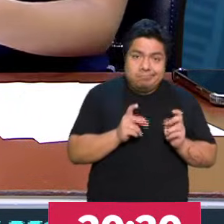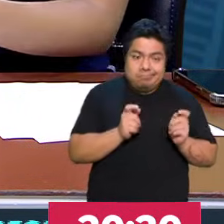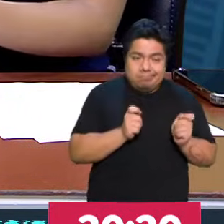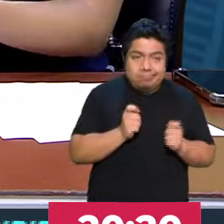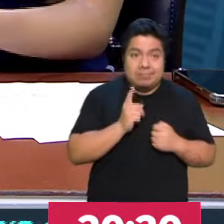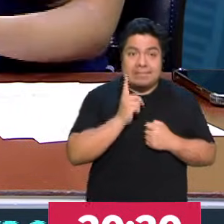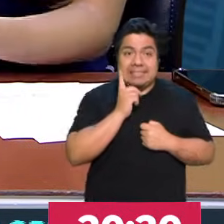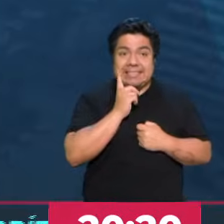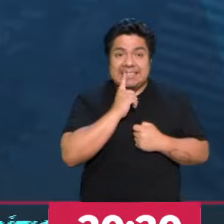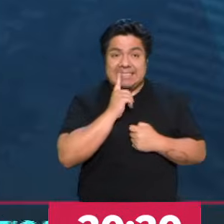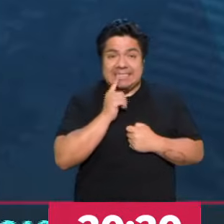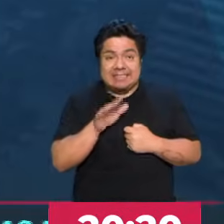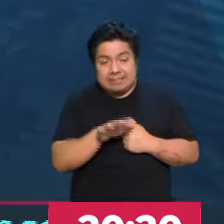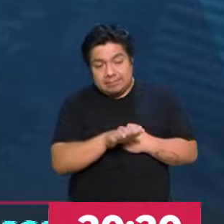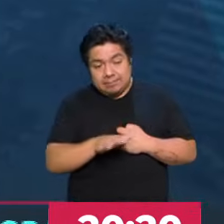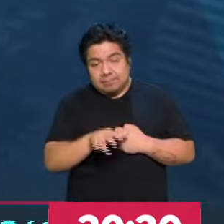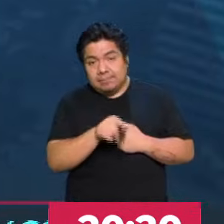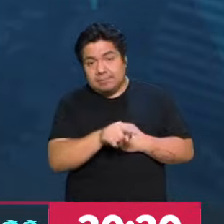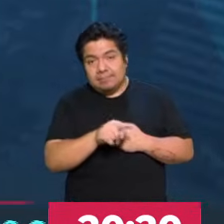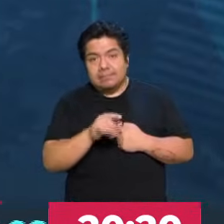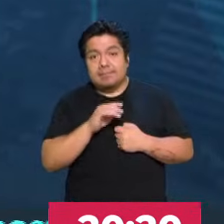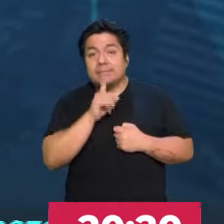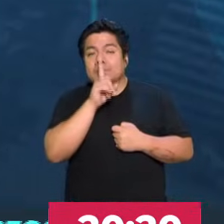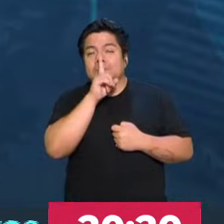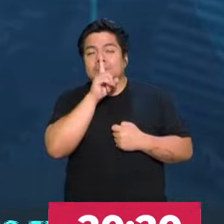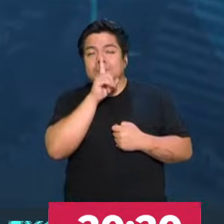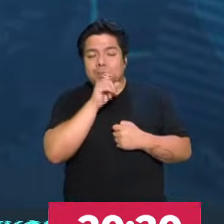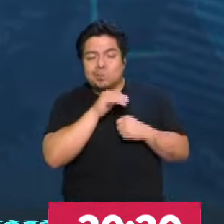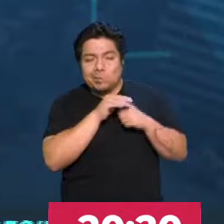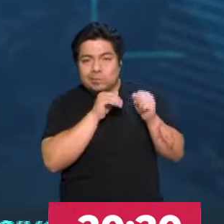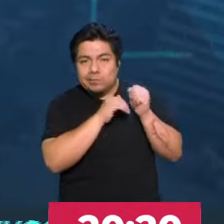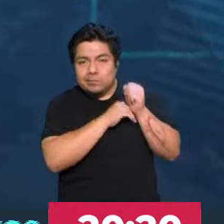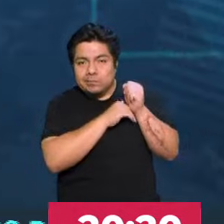sí, del entrenamiento y del modus operandi y del encubrimiento